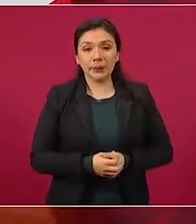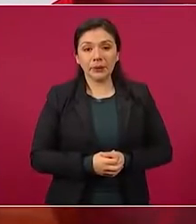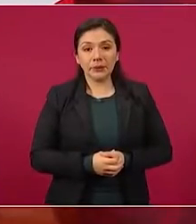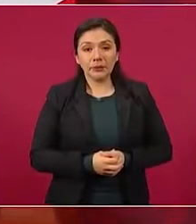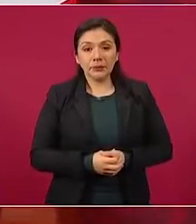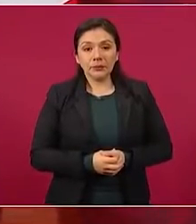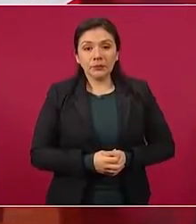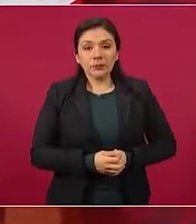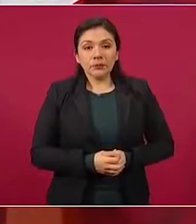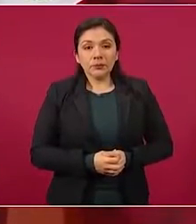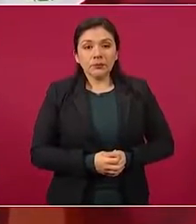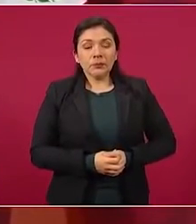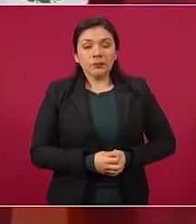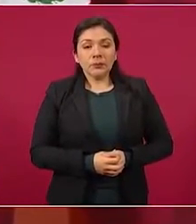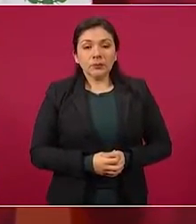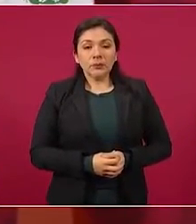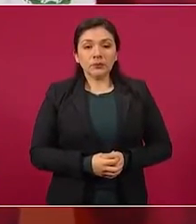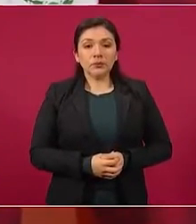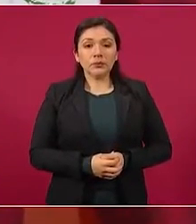desprestigio,